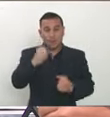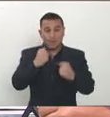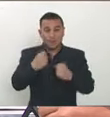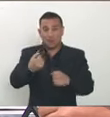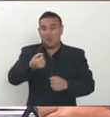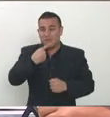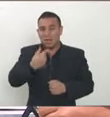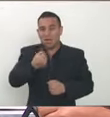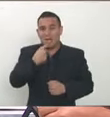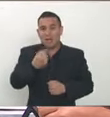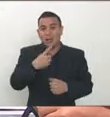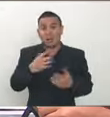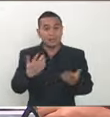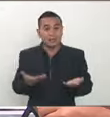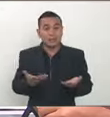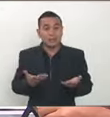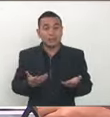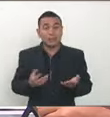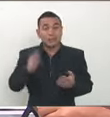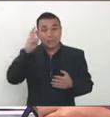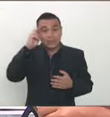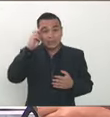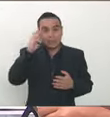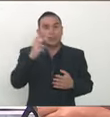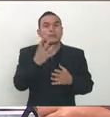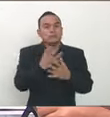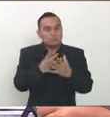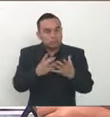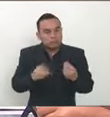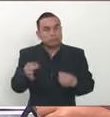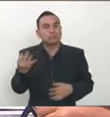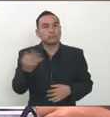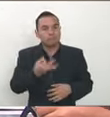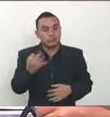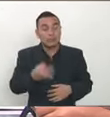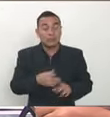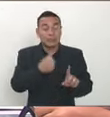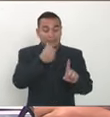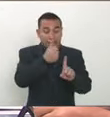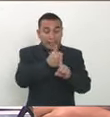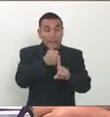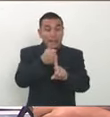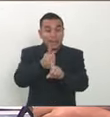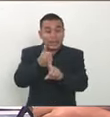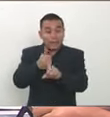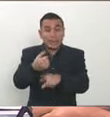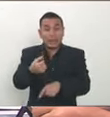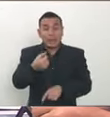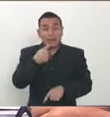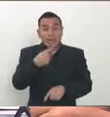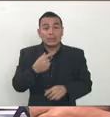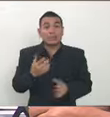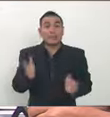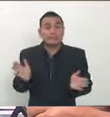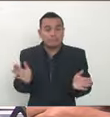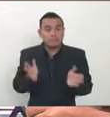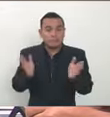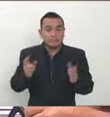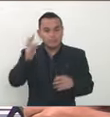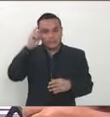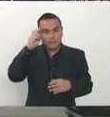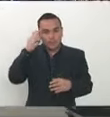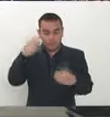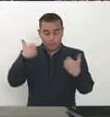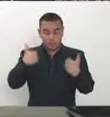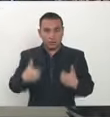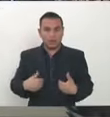posibles para tratar de salvarlo. Pero cada medicamento que intenta salvarlo, a la vez lo destruye,